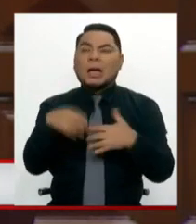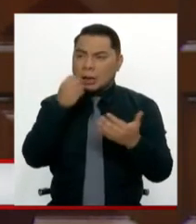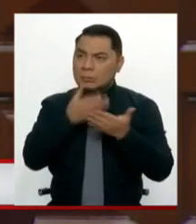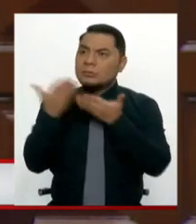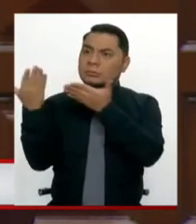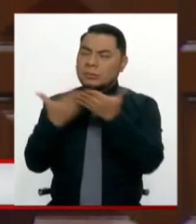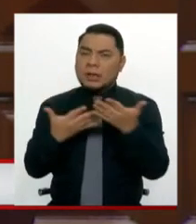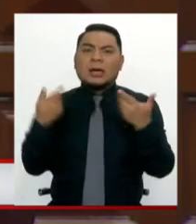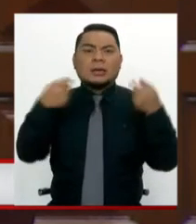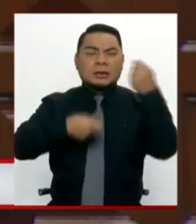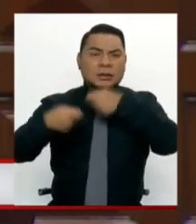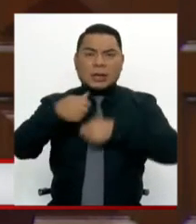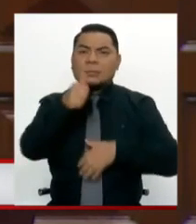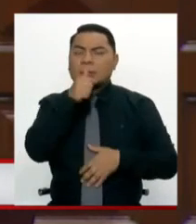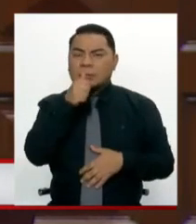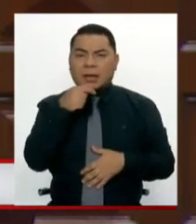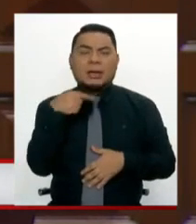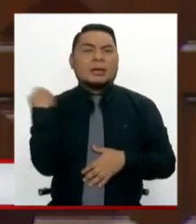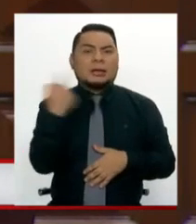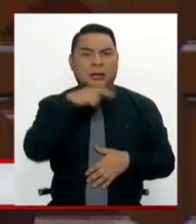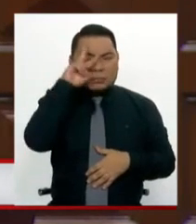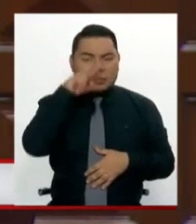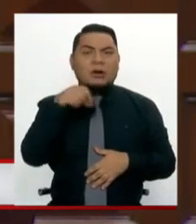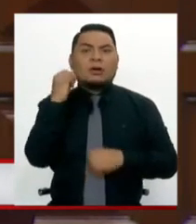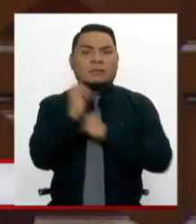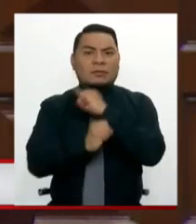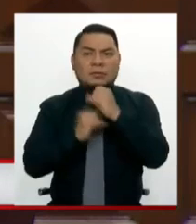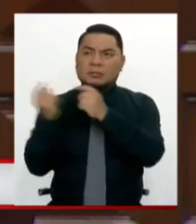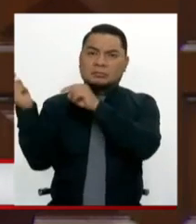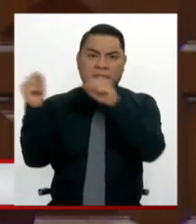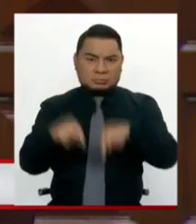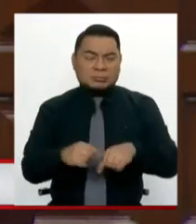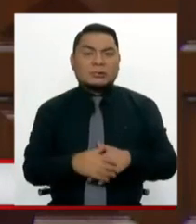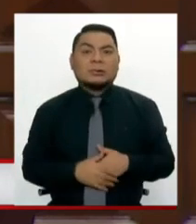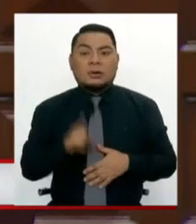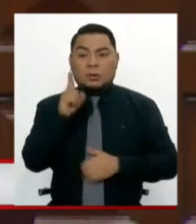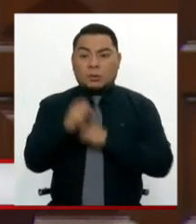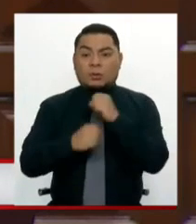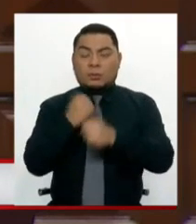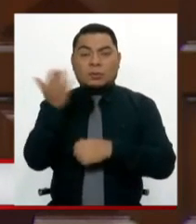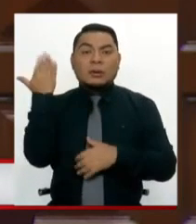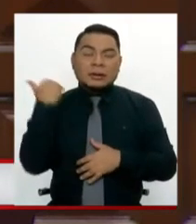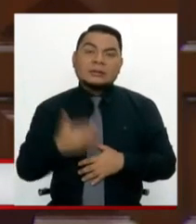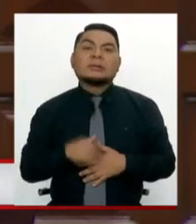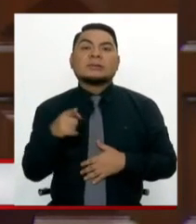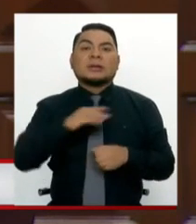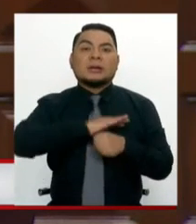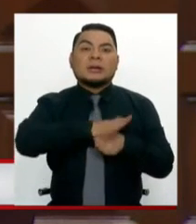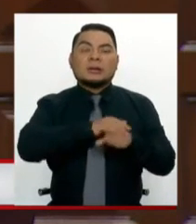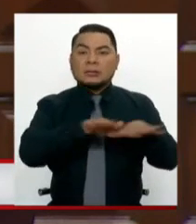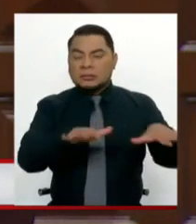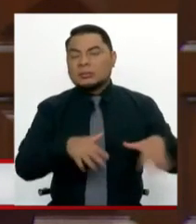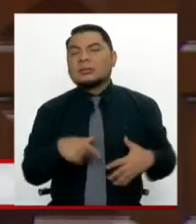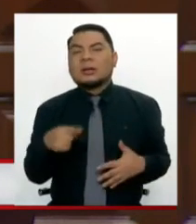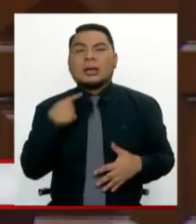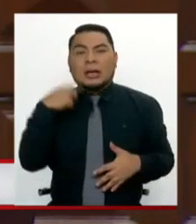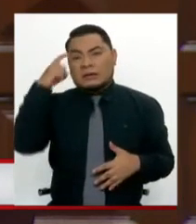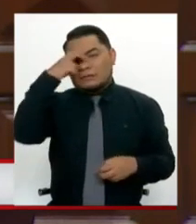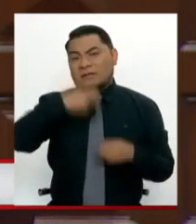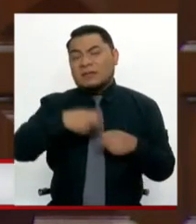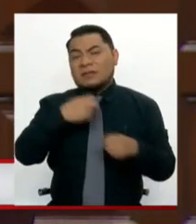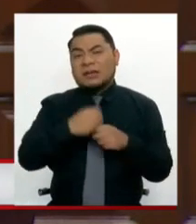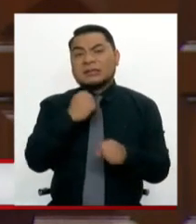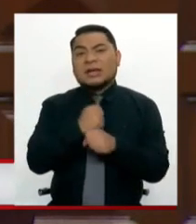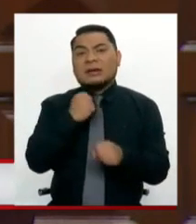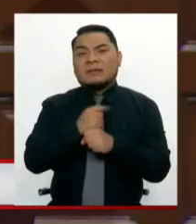la inversión privada, nacional e internacional. Hace solo un año, la pandemia seguía amenazando el trabajo